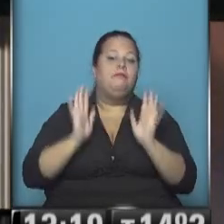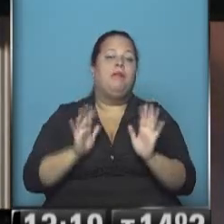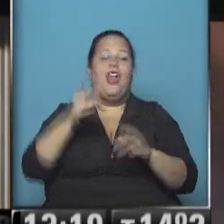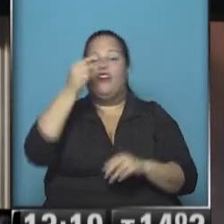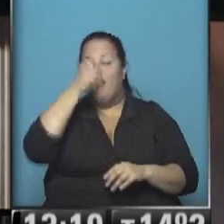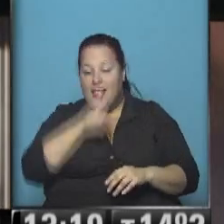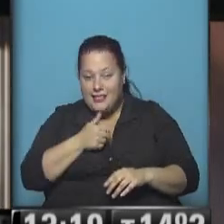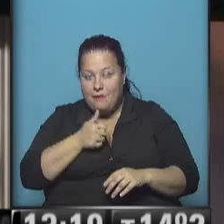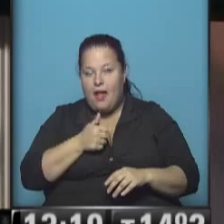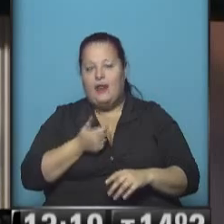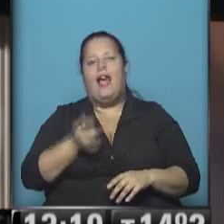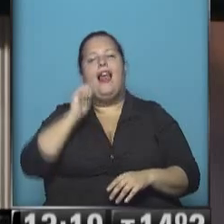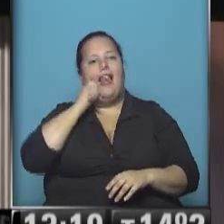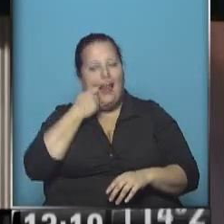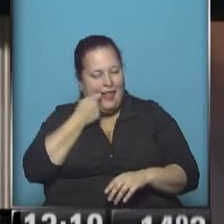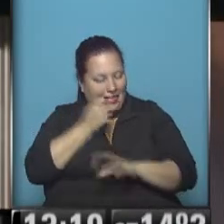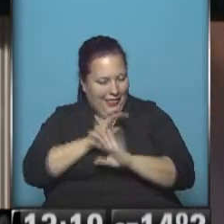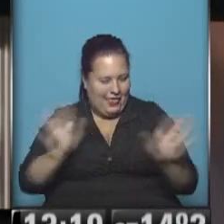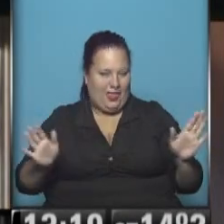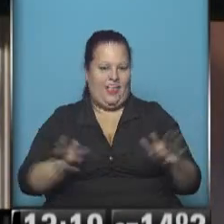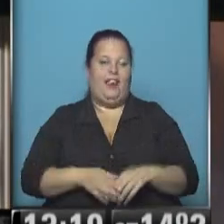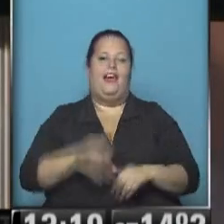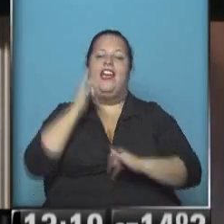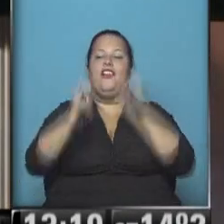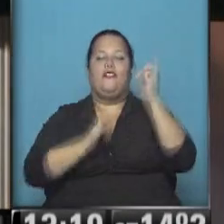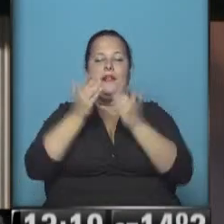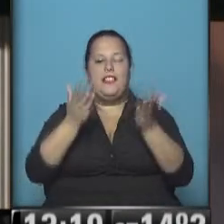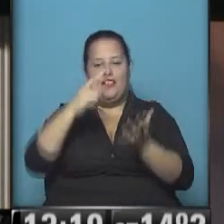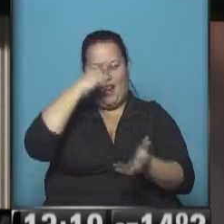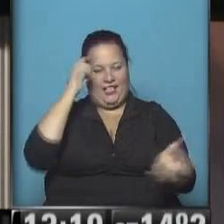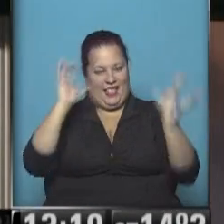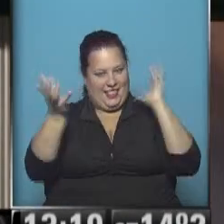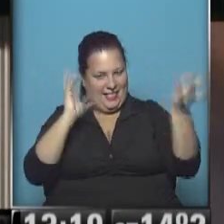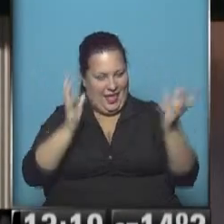el fin de semana, lindísimo. Información del Servicio Meteorológico Nacional.